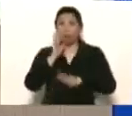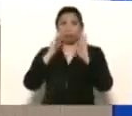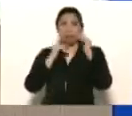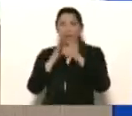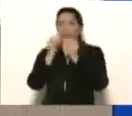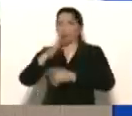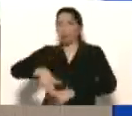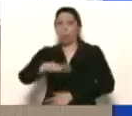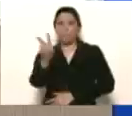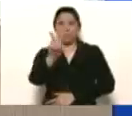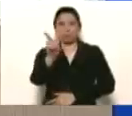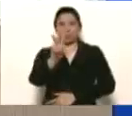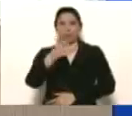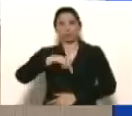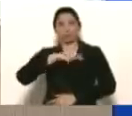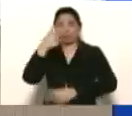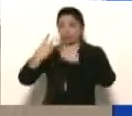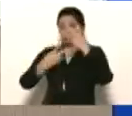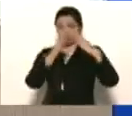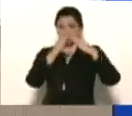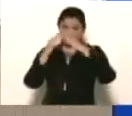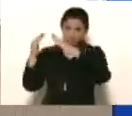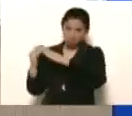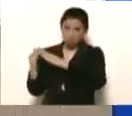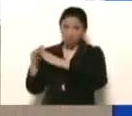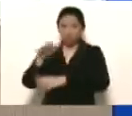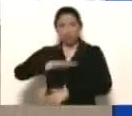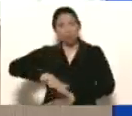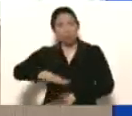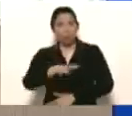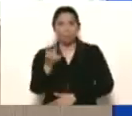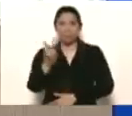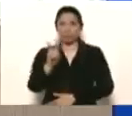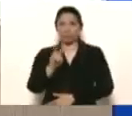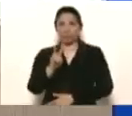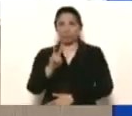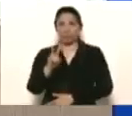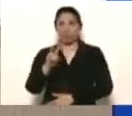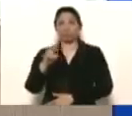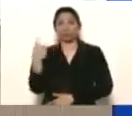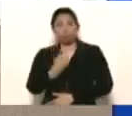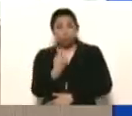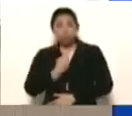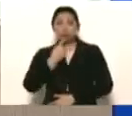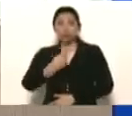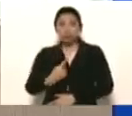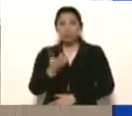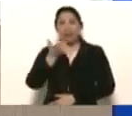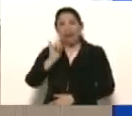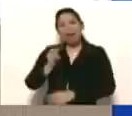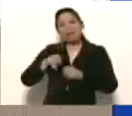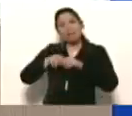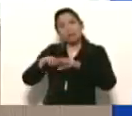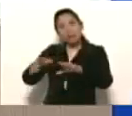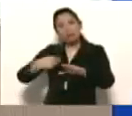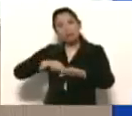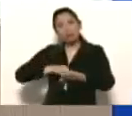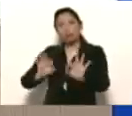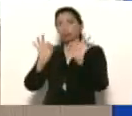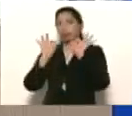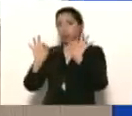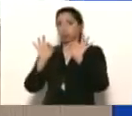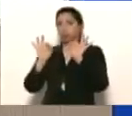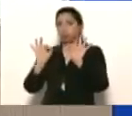visitando viviendas en todo el país solamente señalar que hay focos a los que estamos prestando especial atención